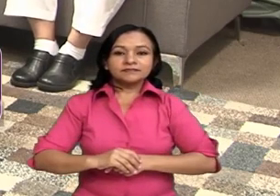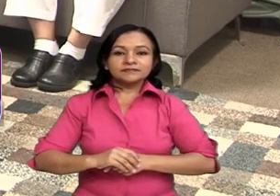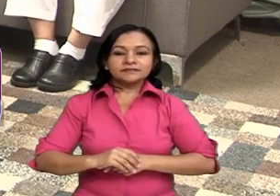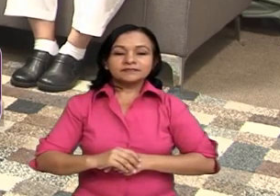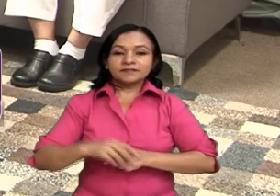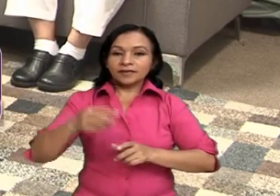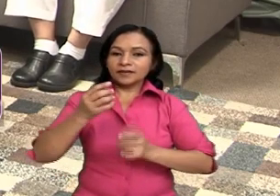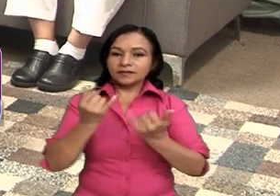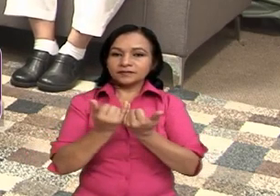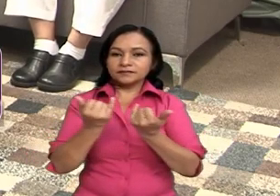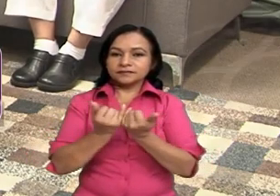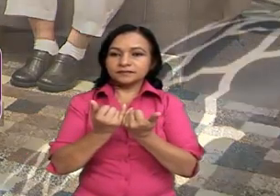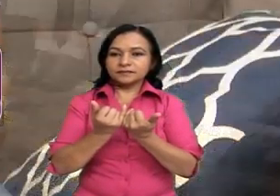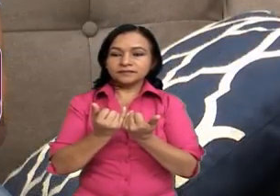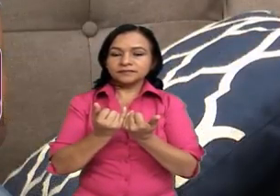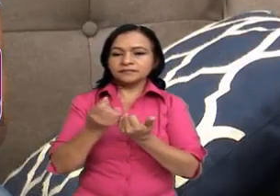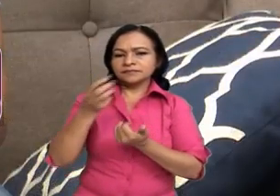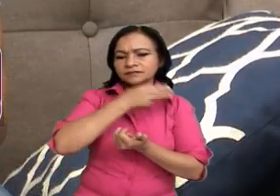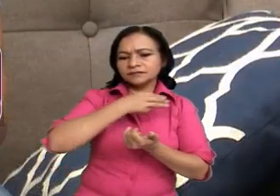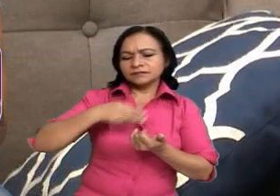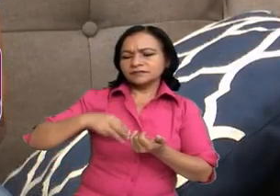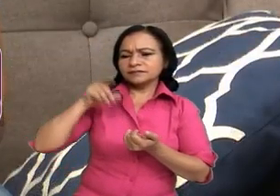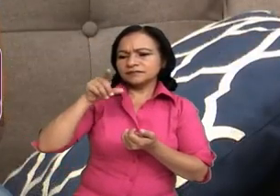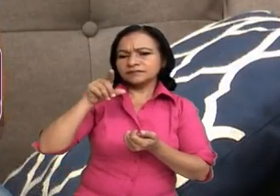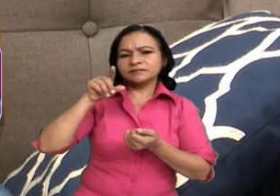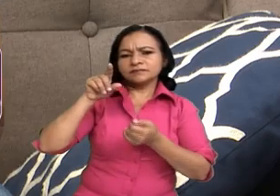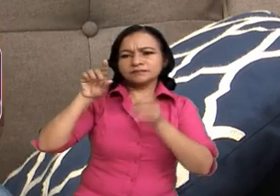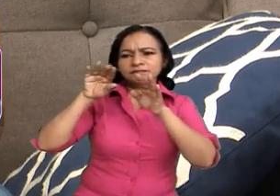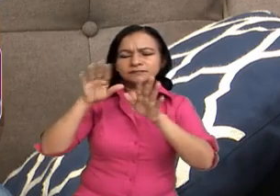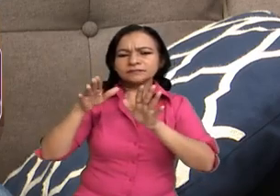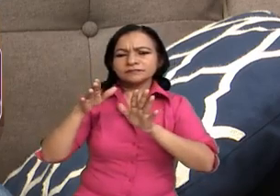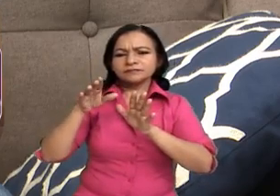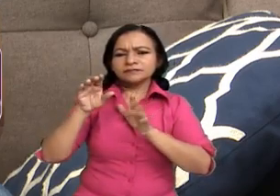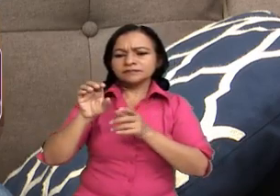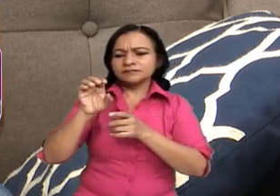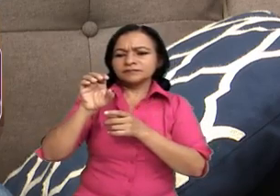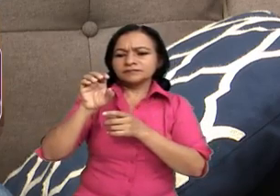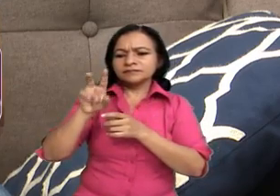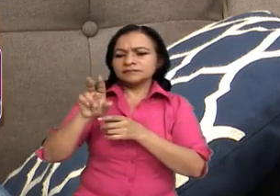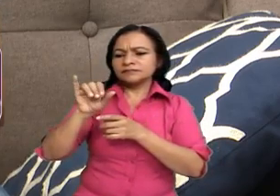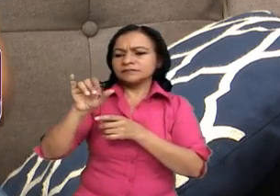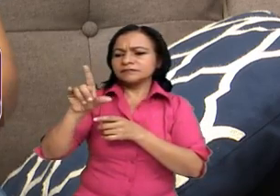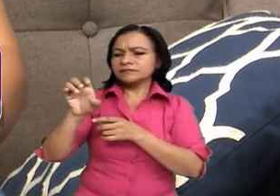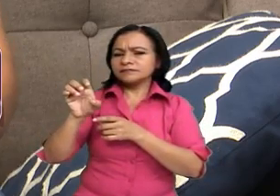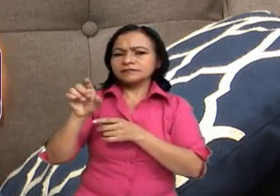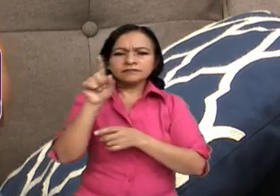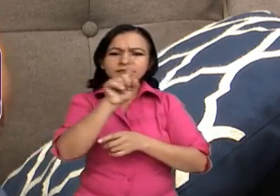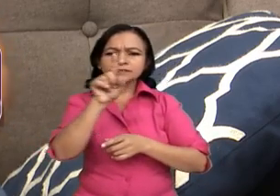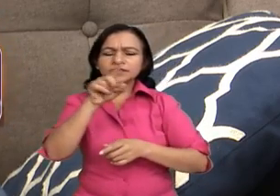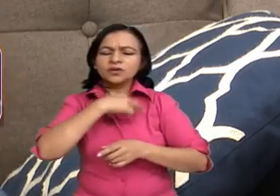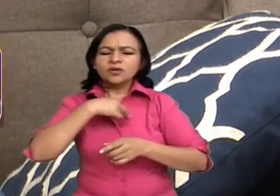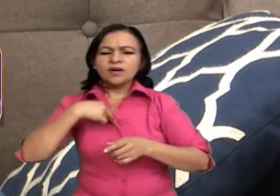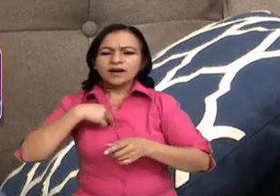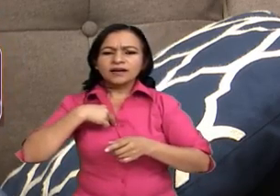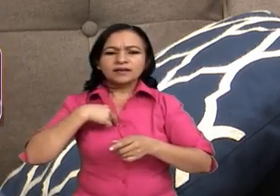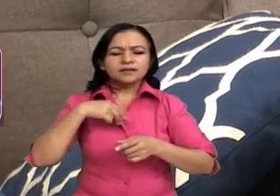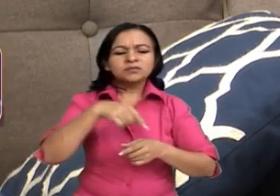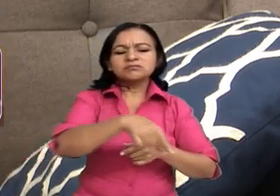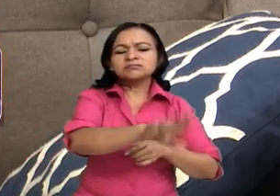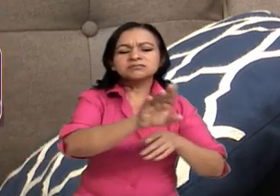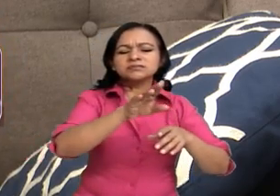Ministra, hablar y entender, y me quedo con una frase de la compañera Evile: no hagan, hagamos, no